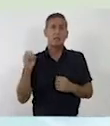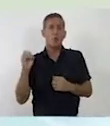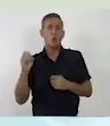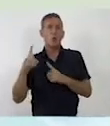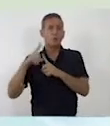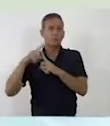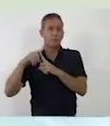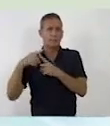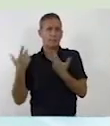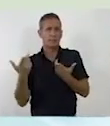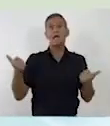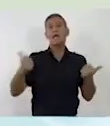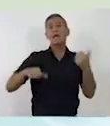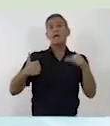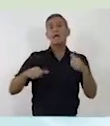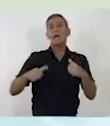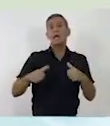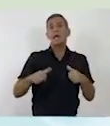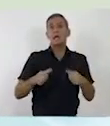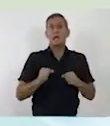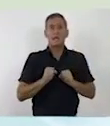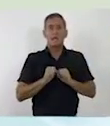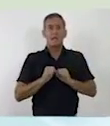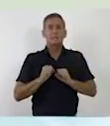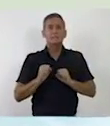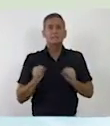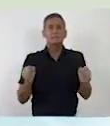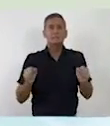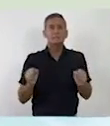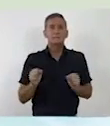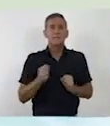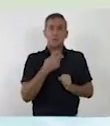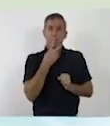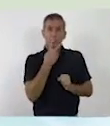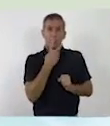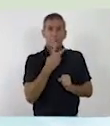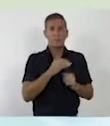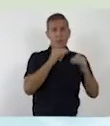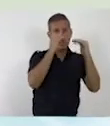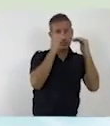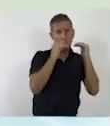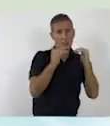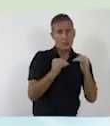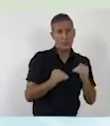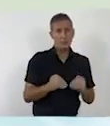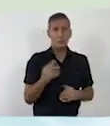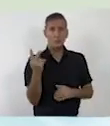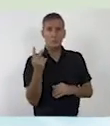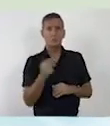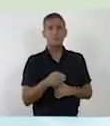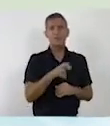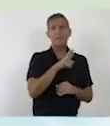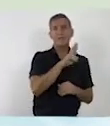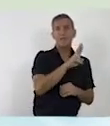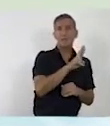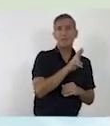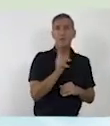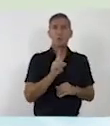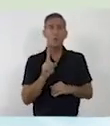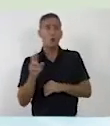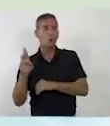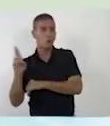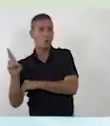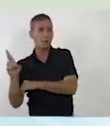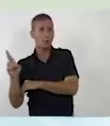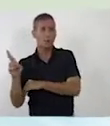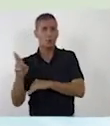ternarias. Reacciones químicas atendiendo a la variación o no del número de oxidación, es decir, se va a clasificar las reacciones en R2 o no R2, de acuerdo